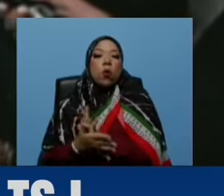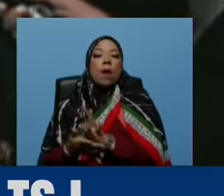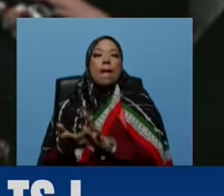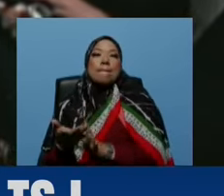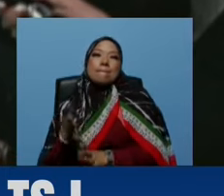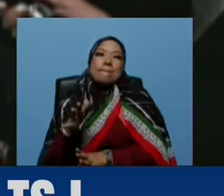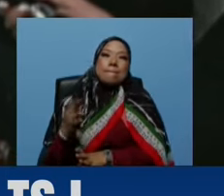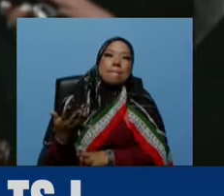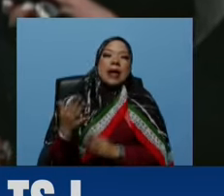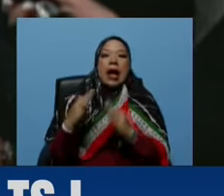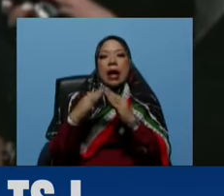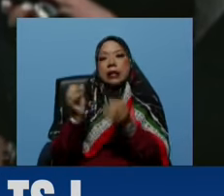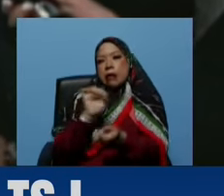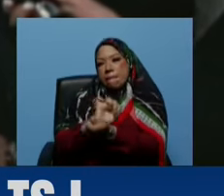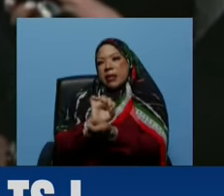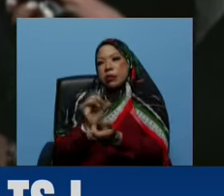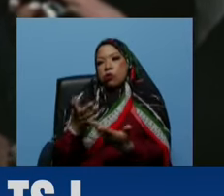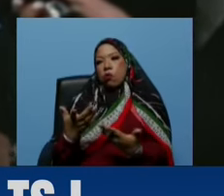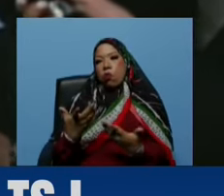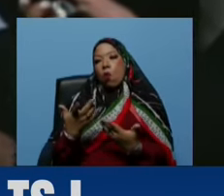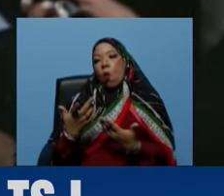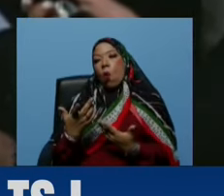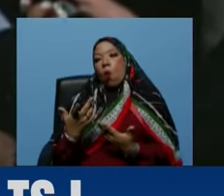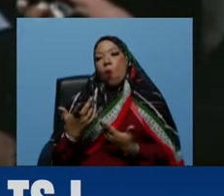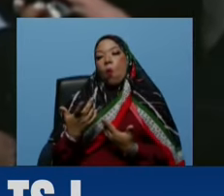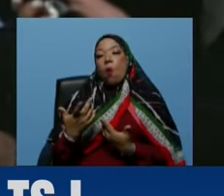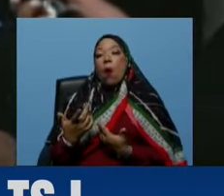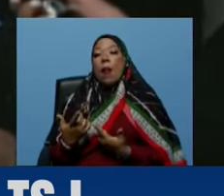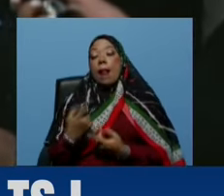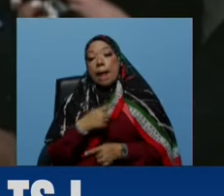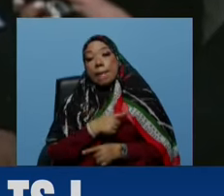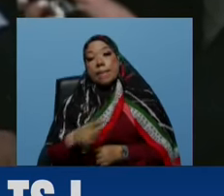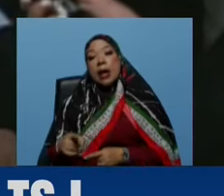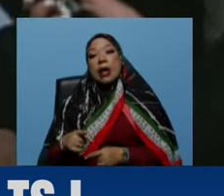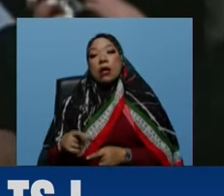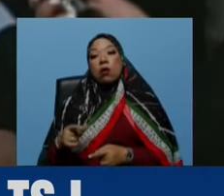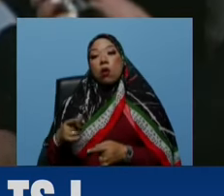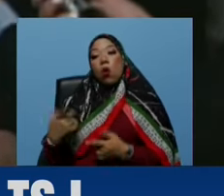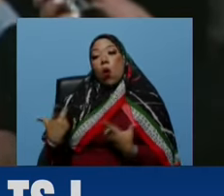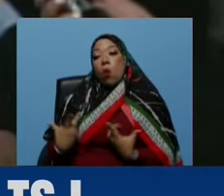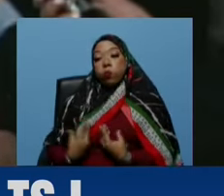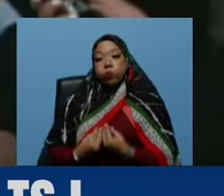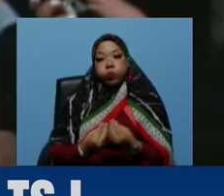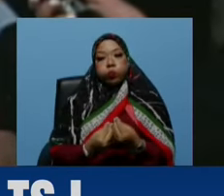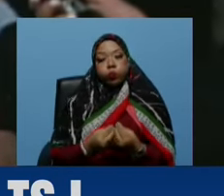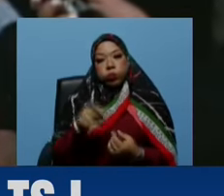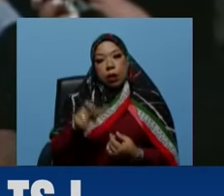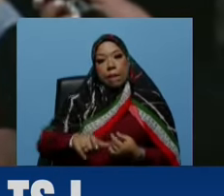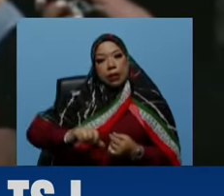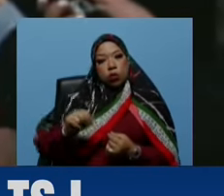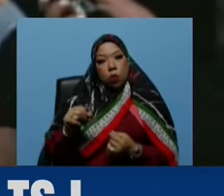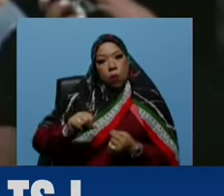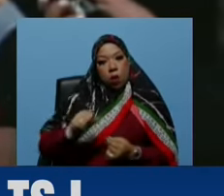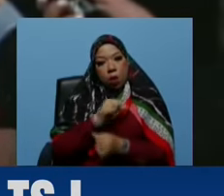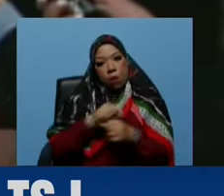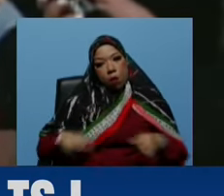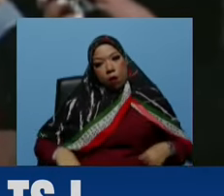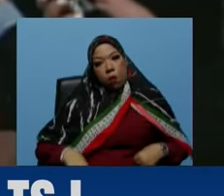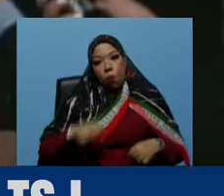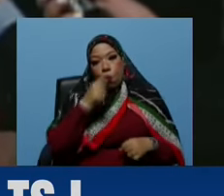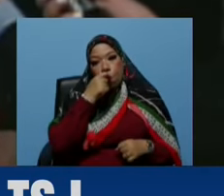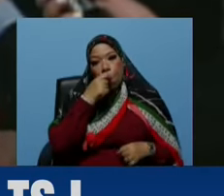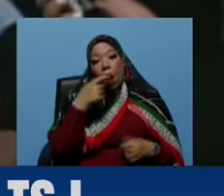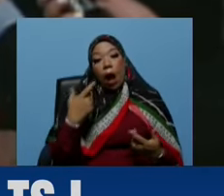que sí se puede dirigir a la fuerza pública para traerlo y que pueda entrar en conocimiento los autos